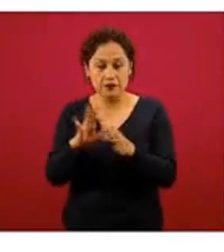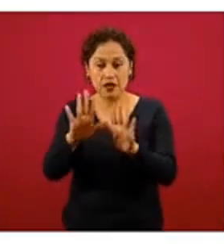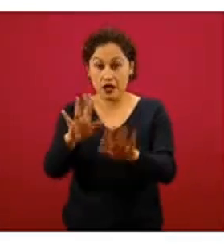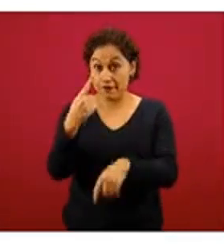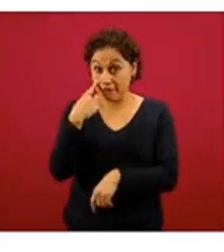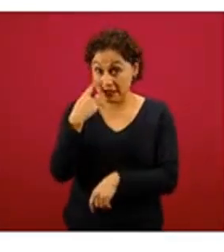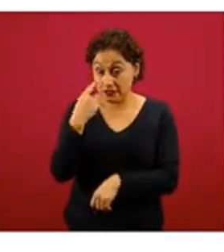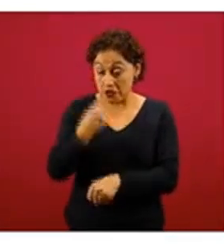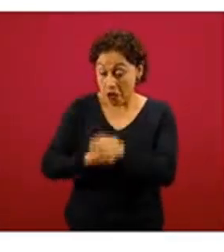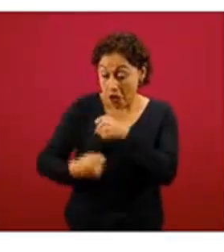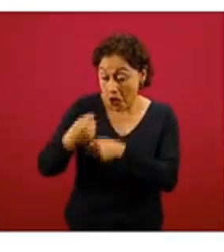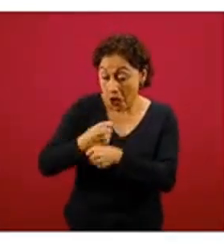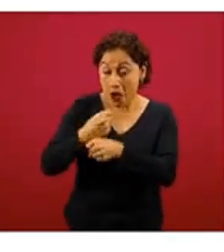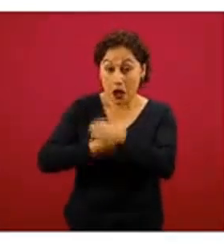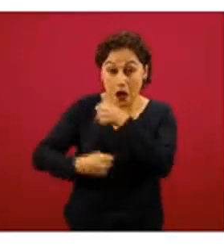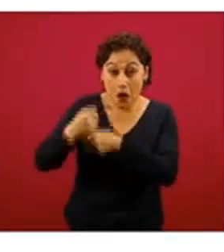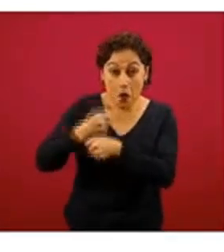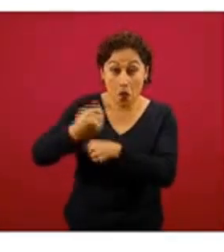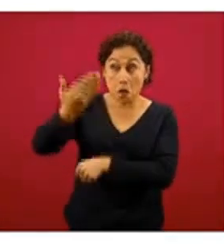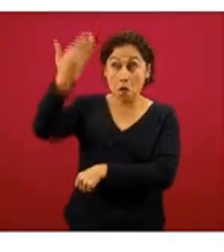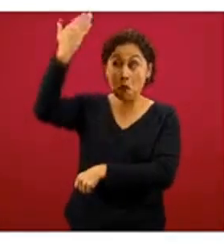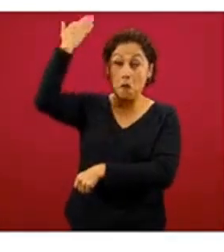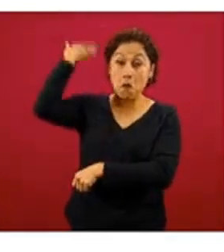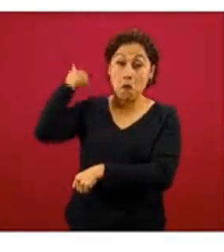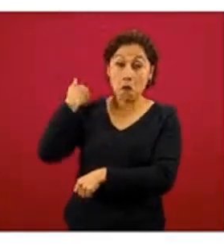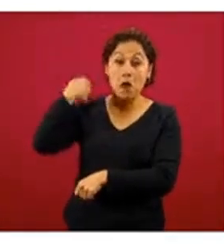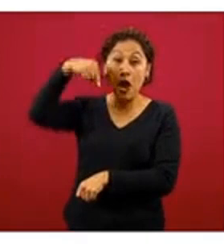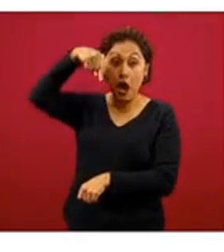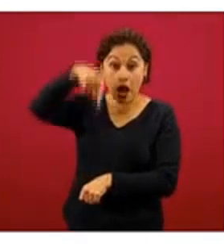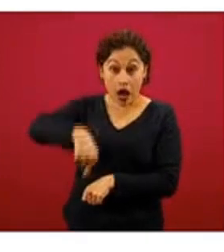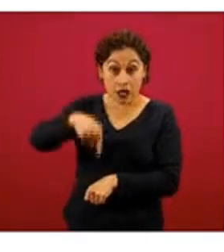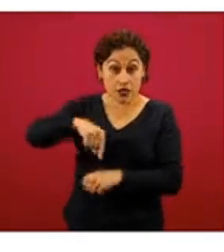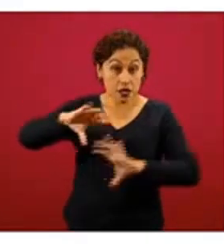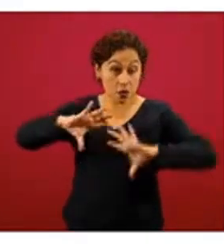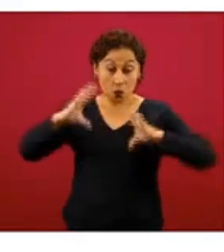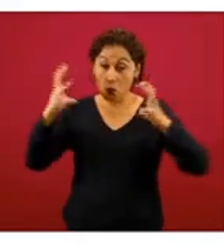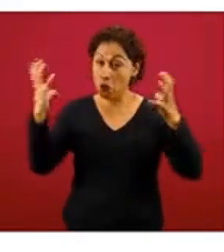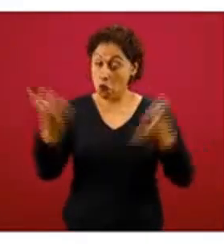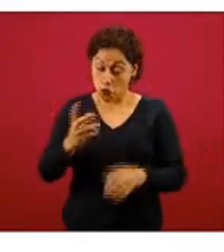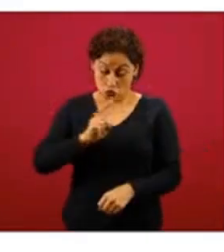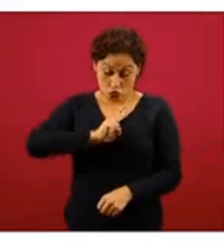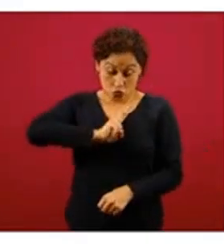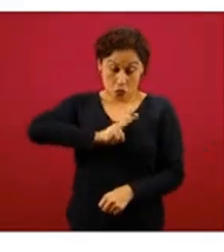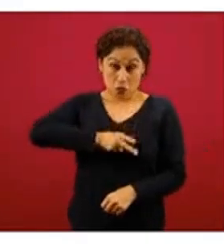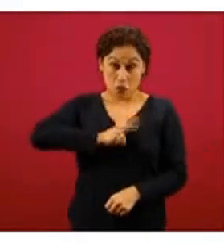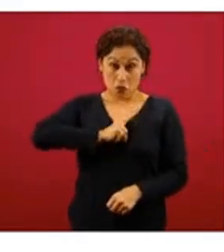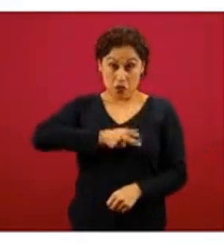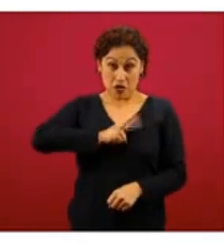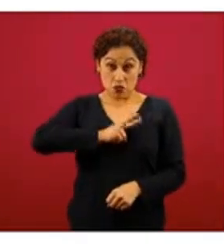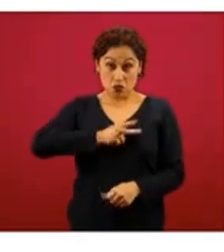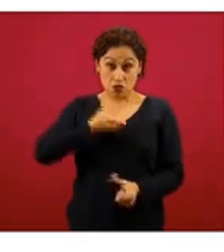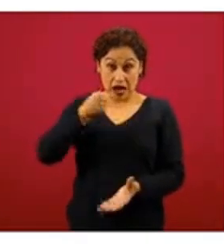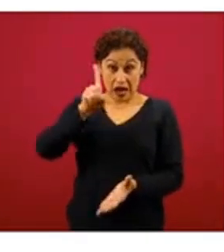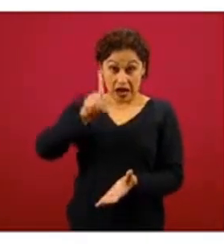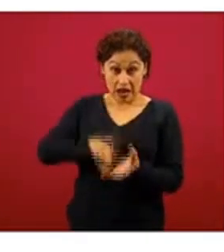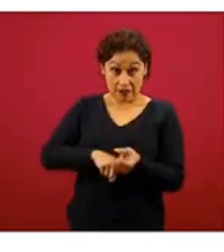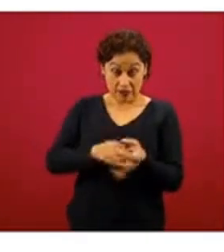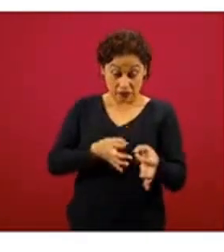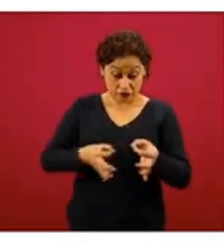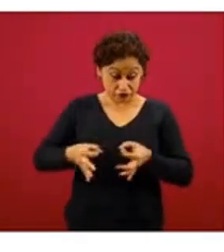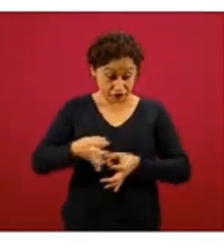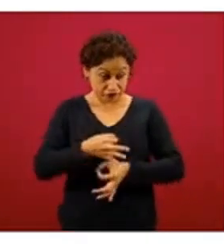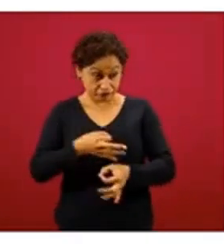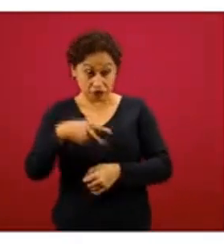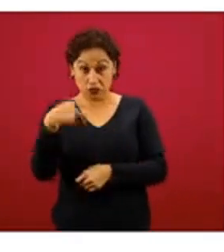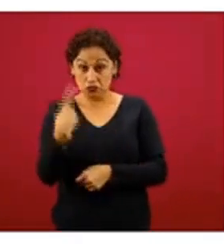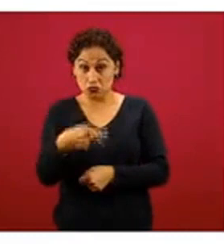se entrenan de una forma realmente increíble para llegar a ser agresivos en